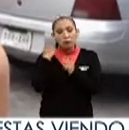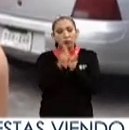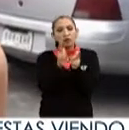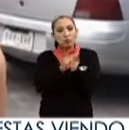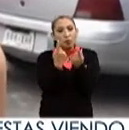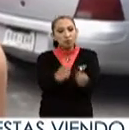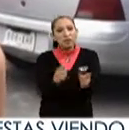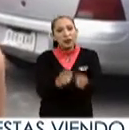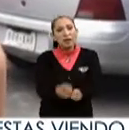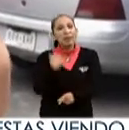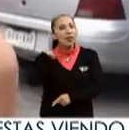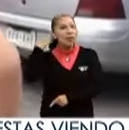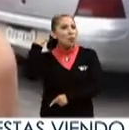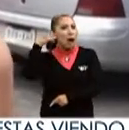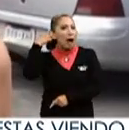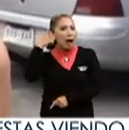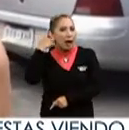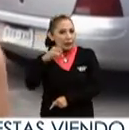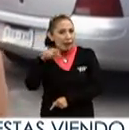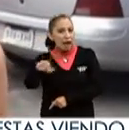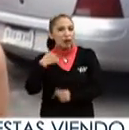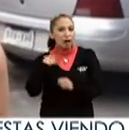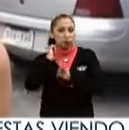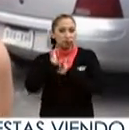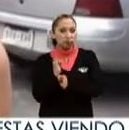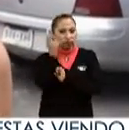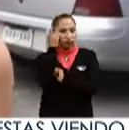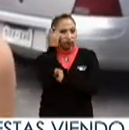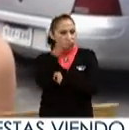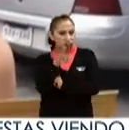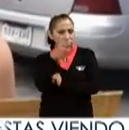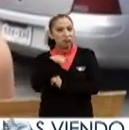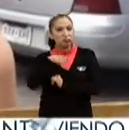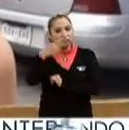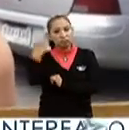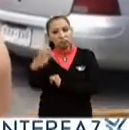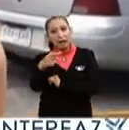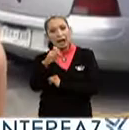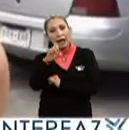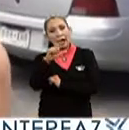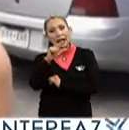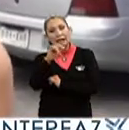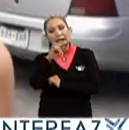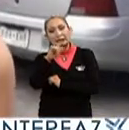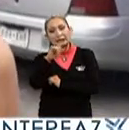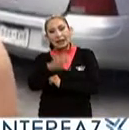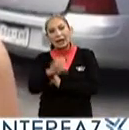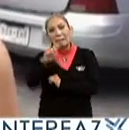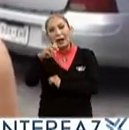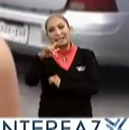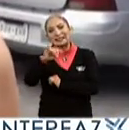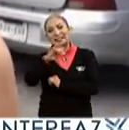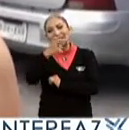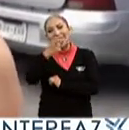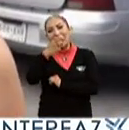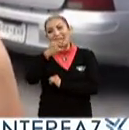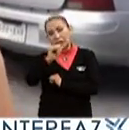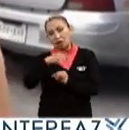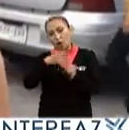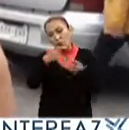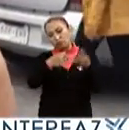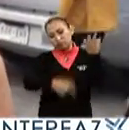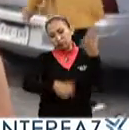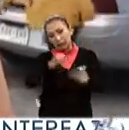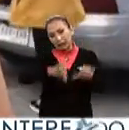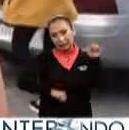Orquesta Sinfónica de Oaxaca bajo la batuta del director Eliseg Martínez García. Esto es un poco de lo que